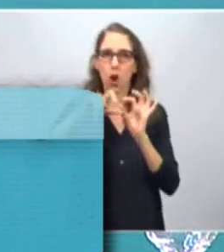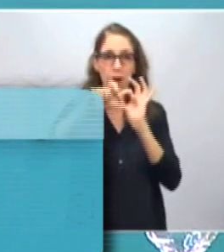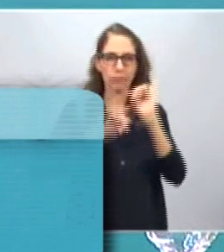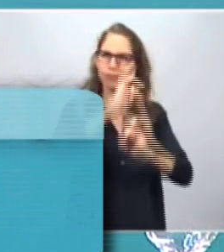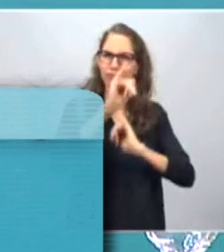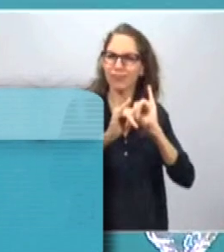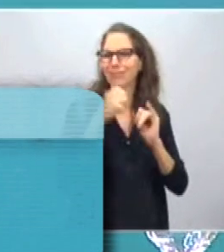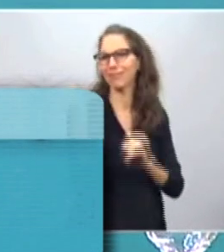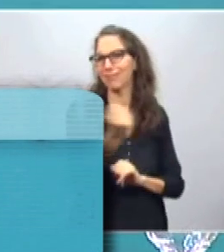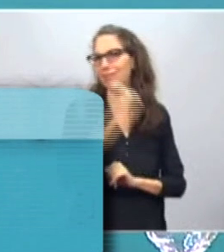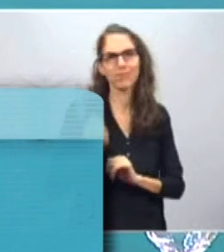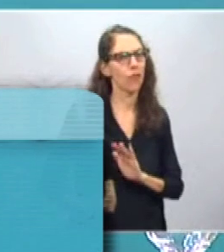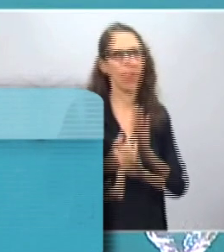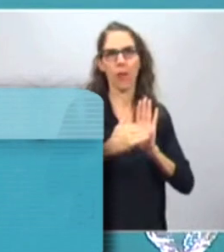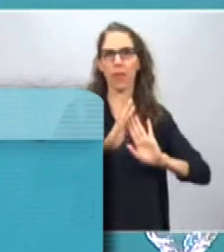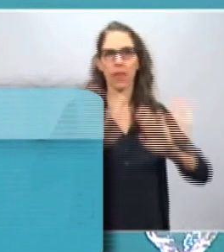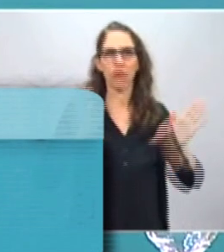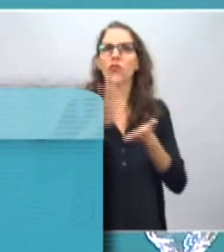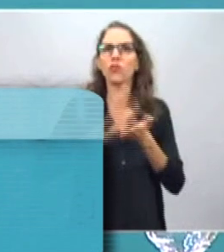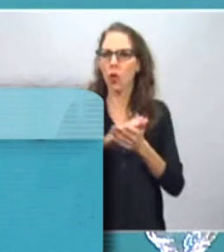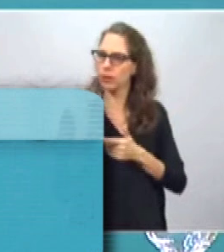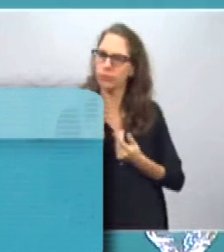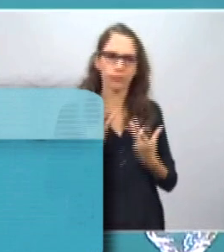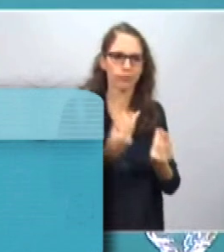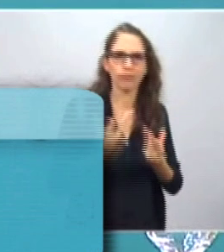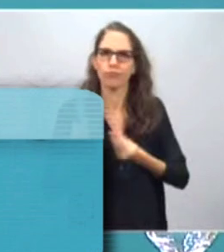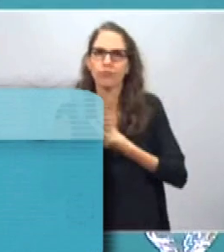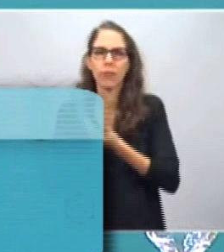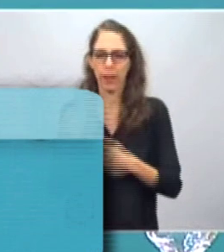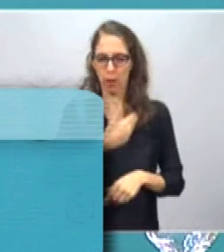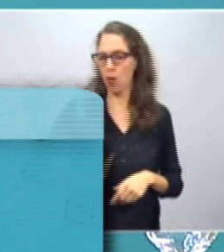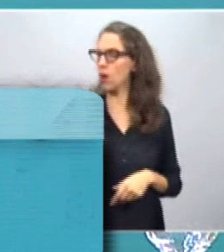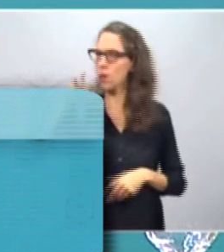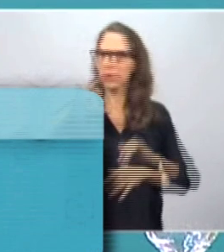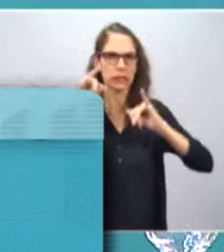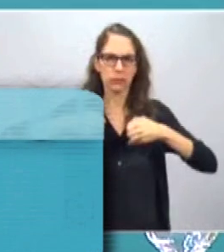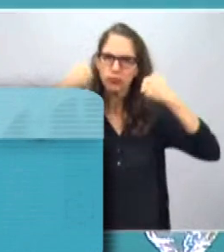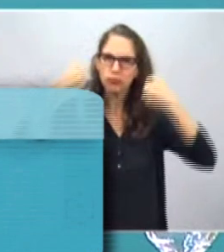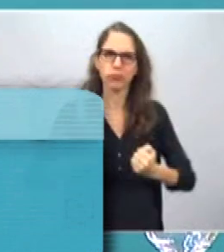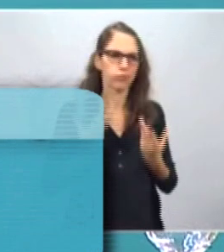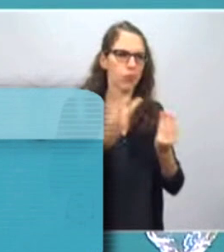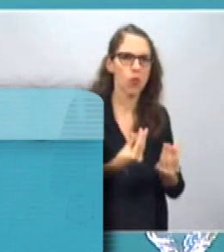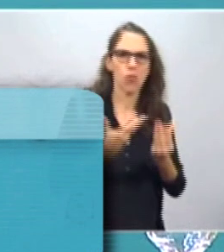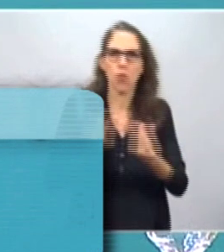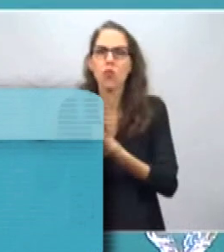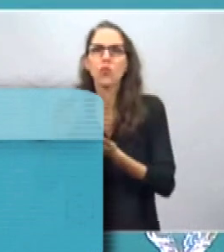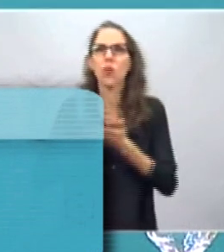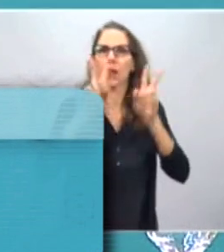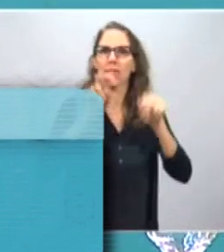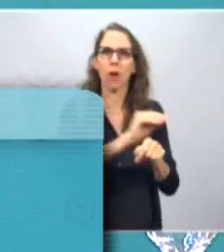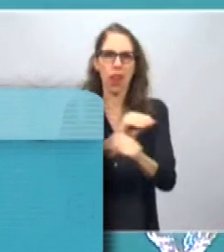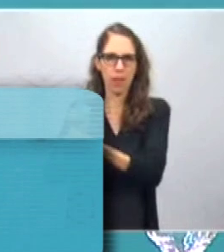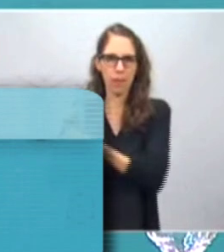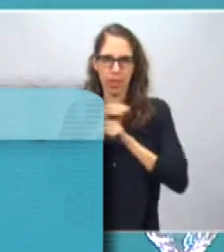en cuanto a la asistencia que se viene brindando desde el gobierno de la provincia de Buenos Aires en materia